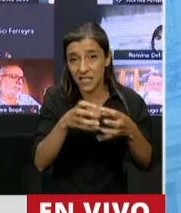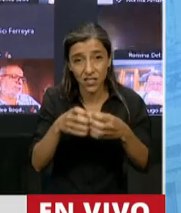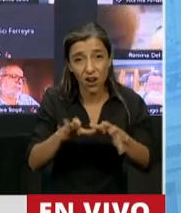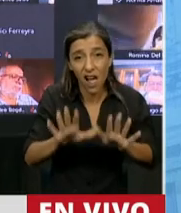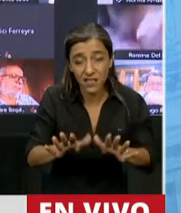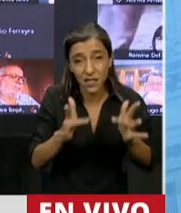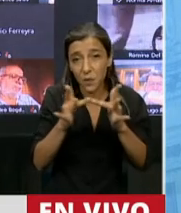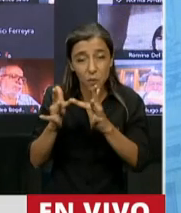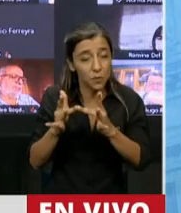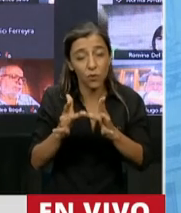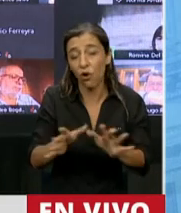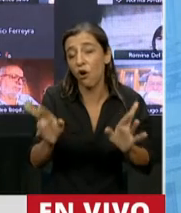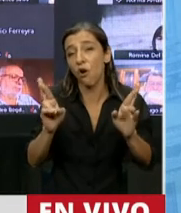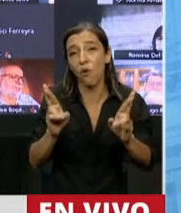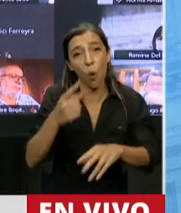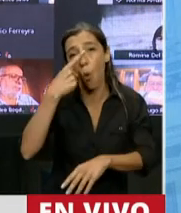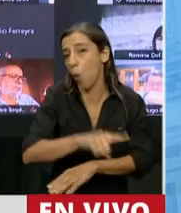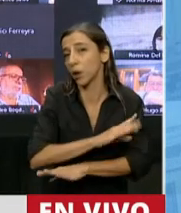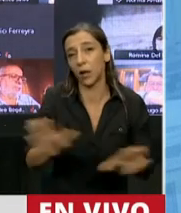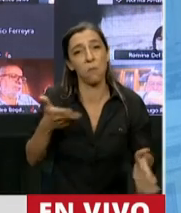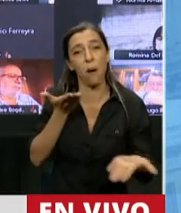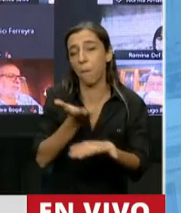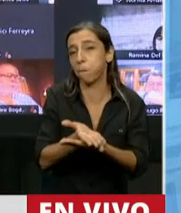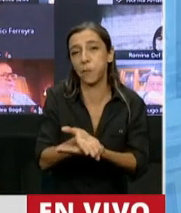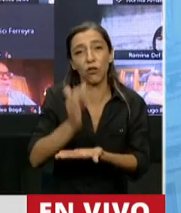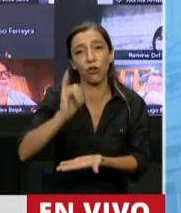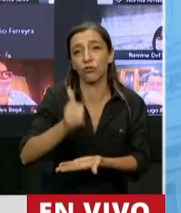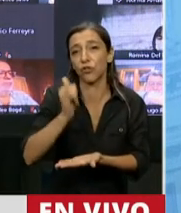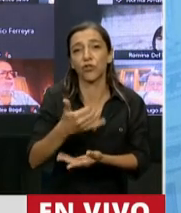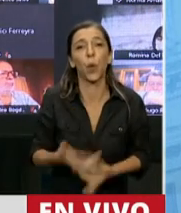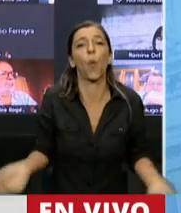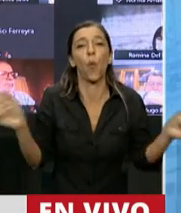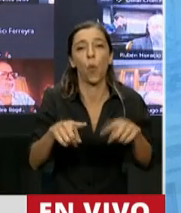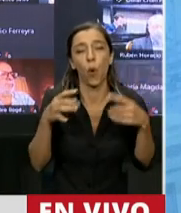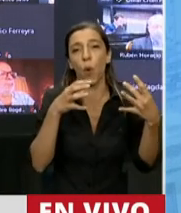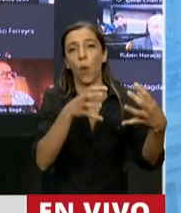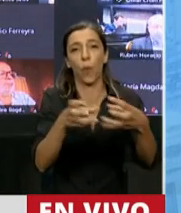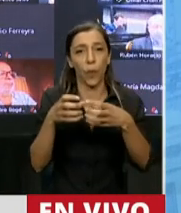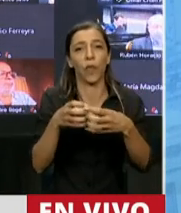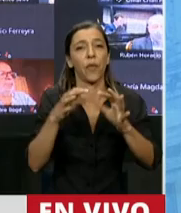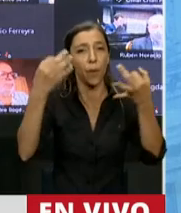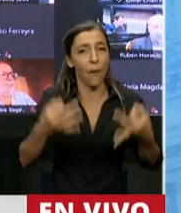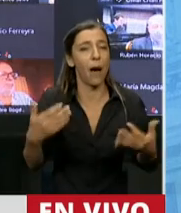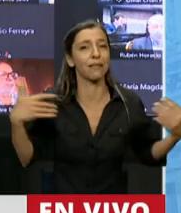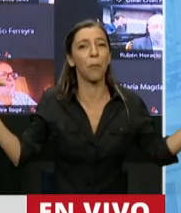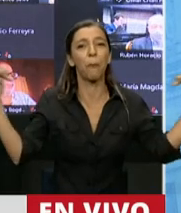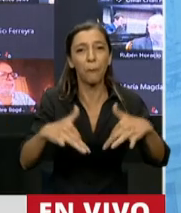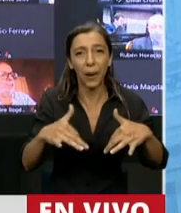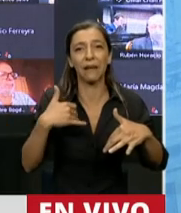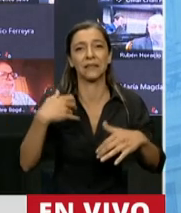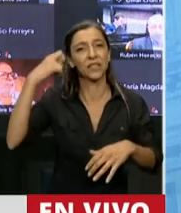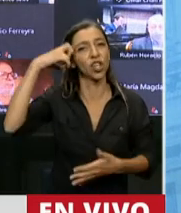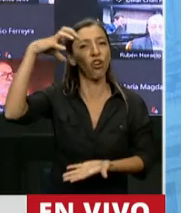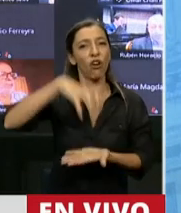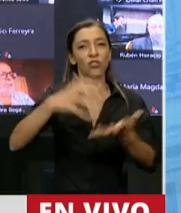virtual y a partir de ahora el congreso funcione como funciona toda la vida de cara a la sociedad y discutiendo los temas